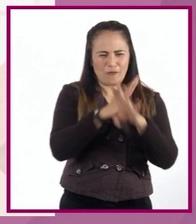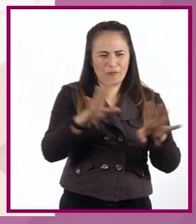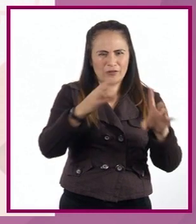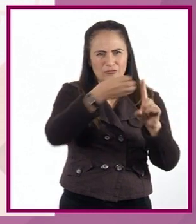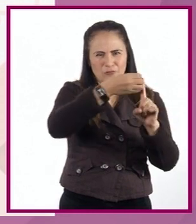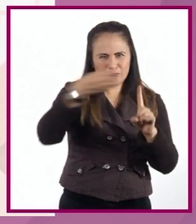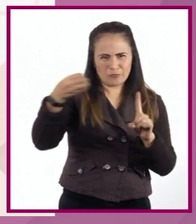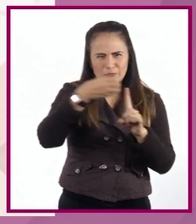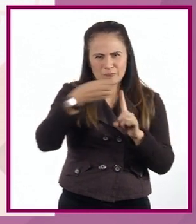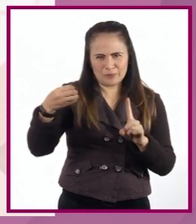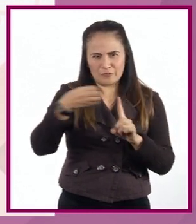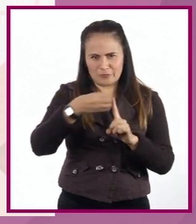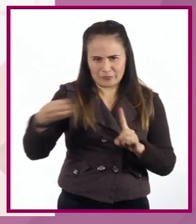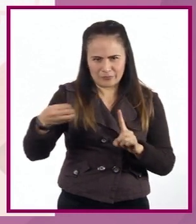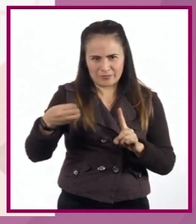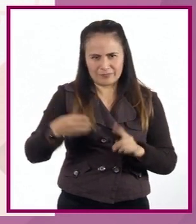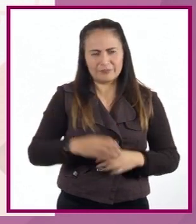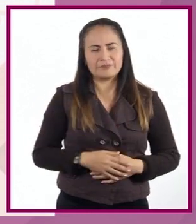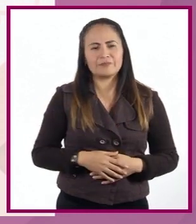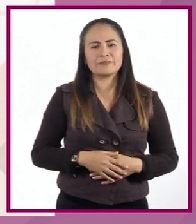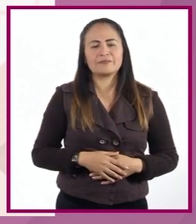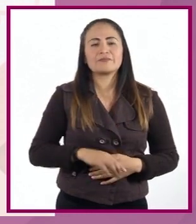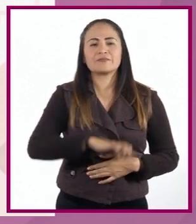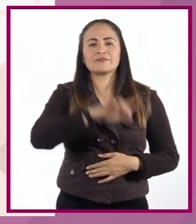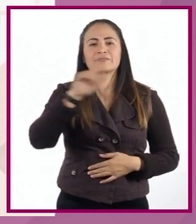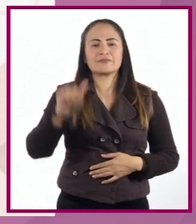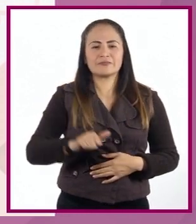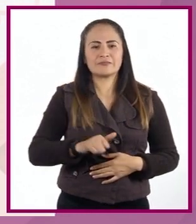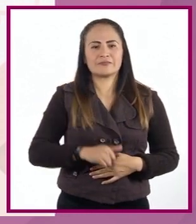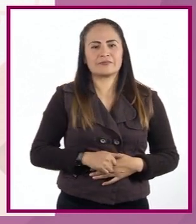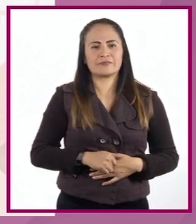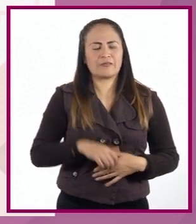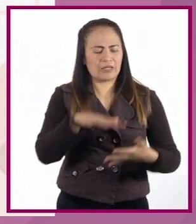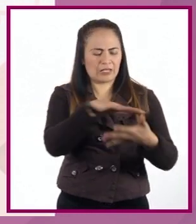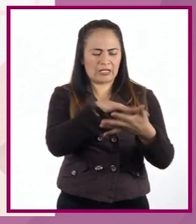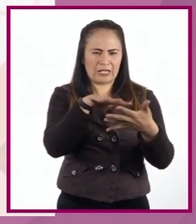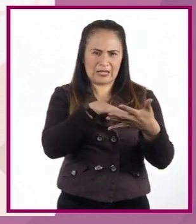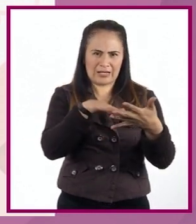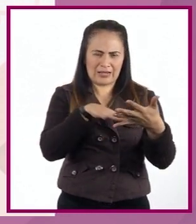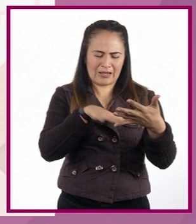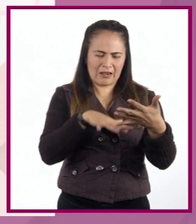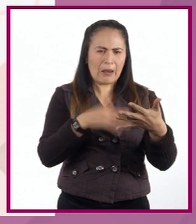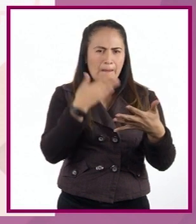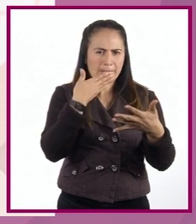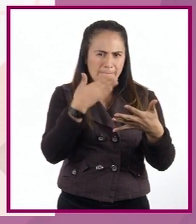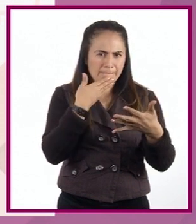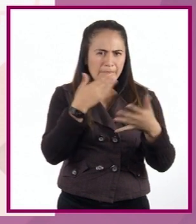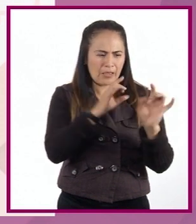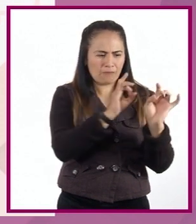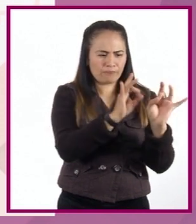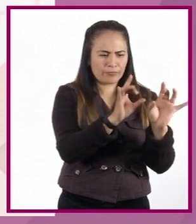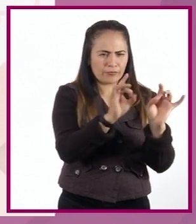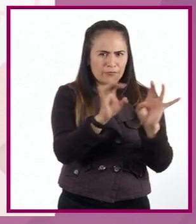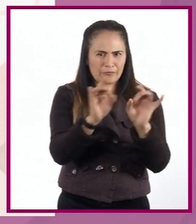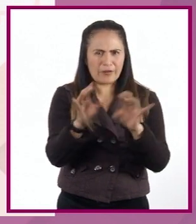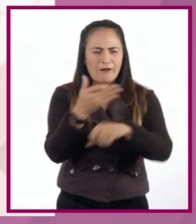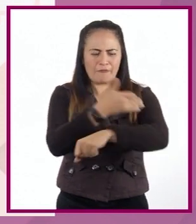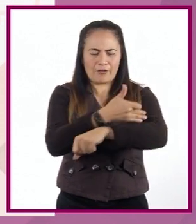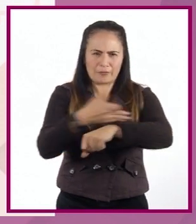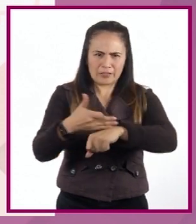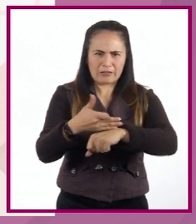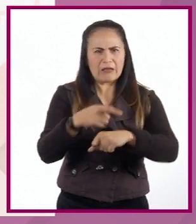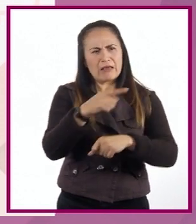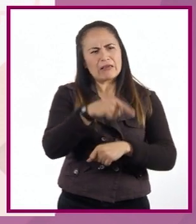obtuvieron de las preguntas anteriores. Después, lean la reconstrucción de la nota informativa a sus familiares